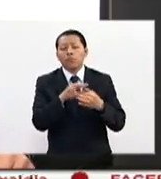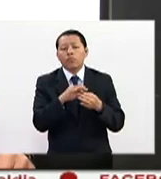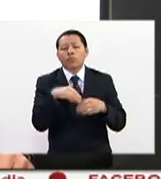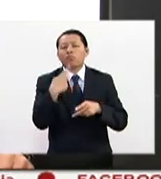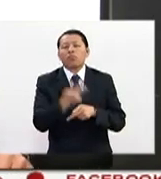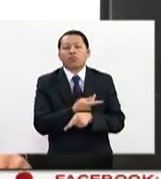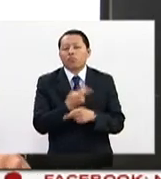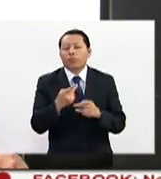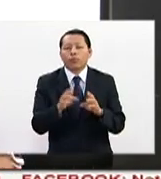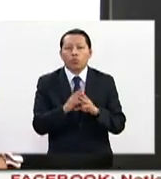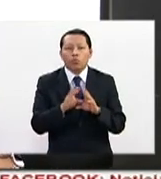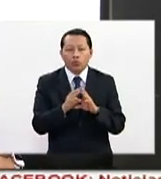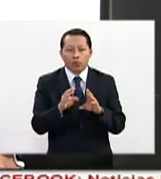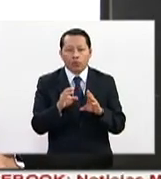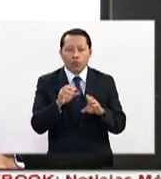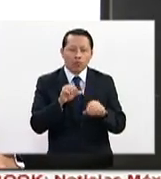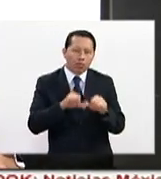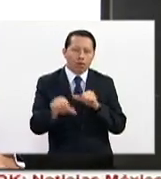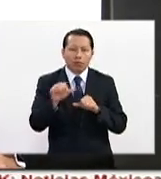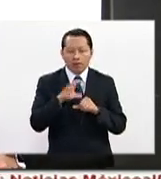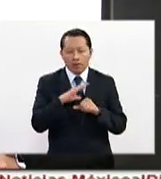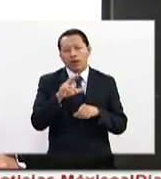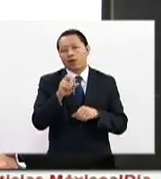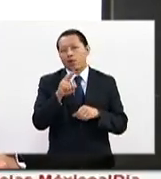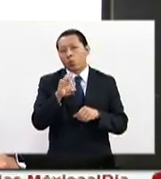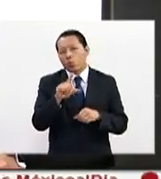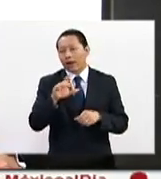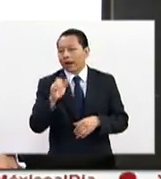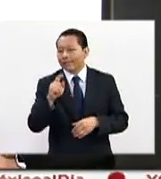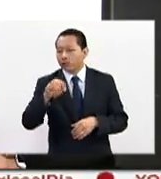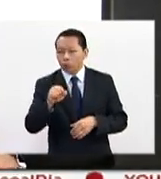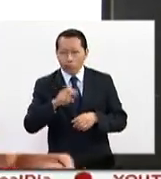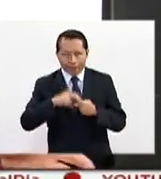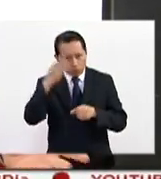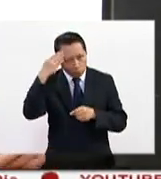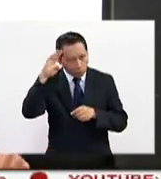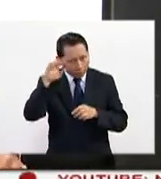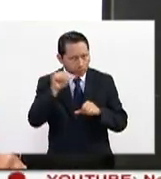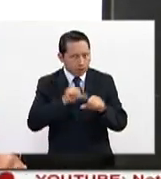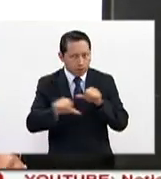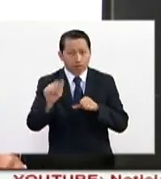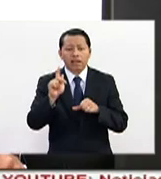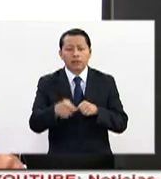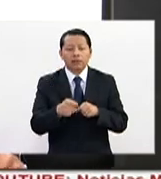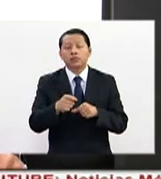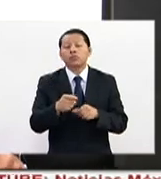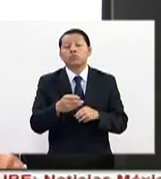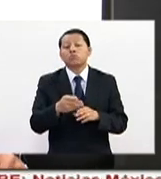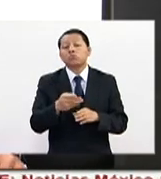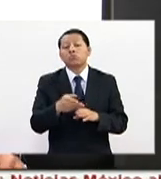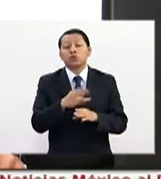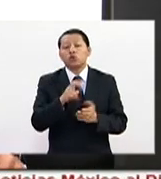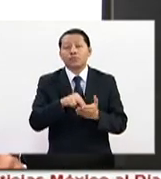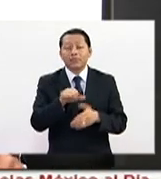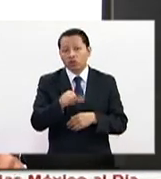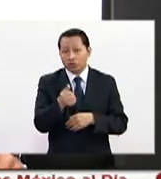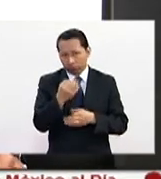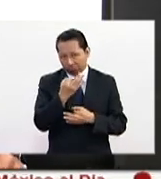una inminente sucesión del presidente Raúl Castro en Cuba. El presidente se da en 2011, él